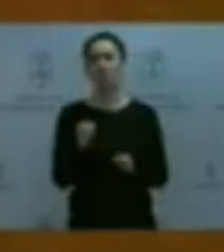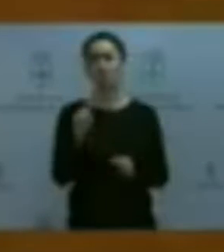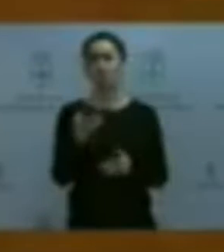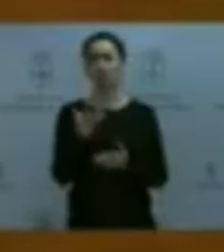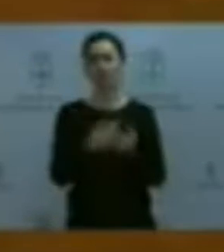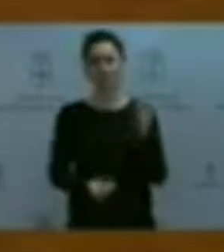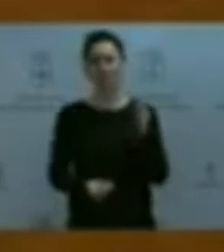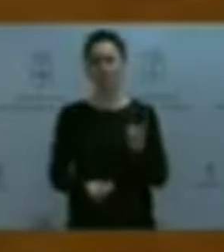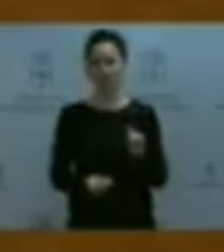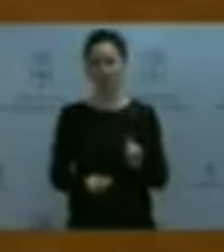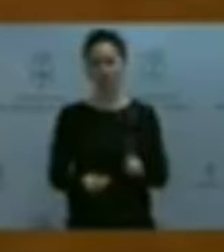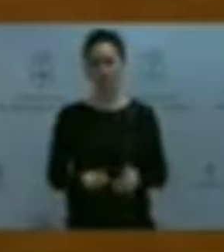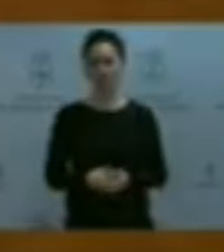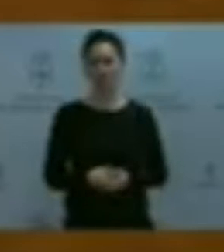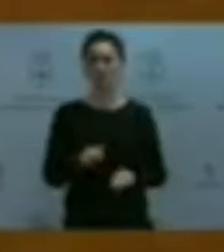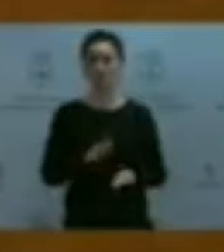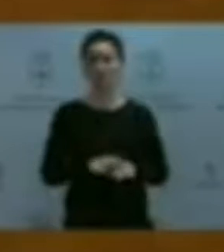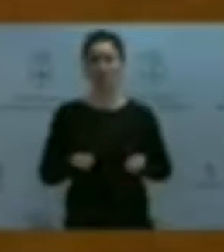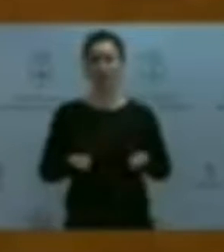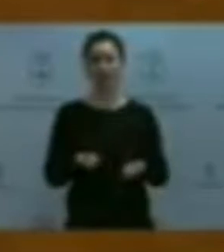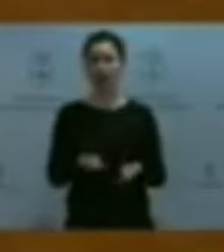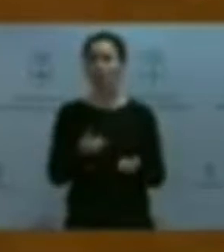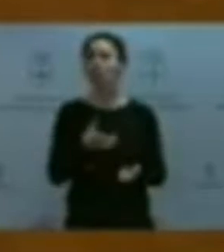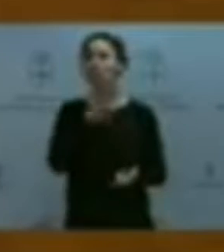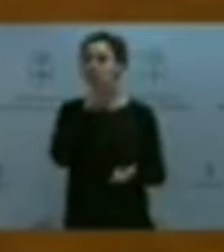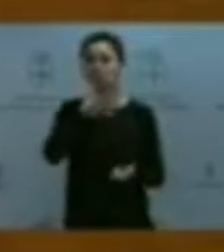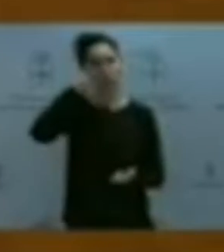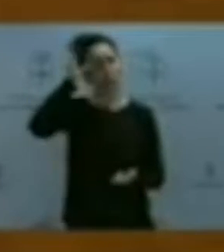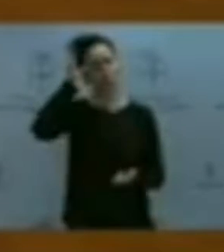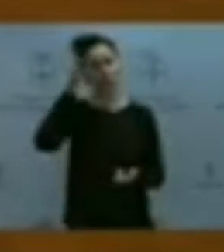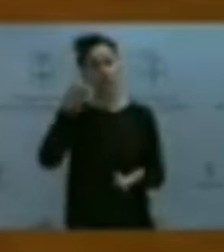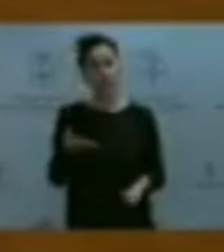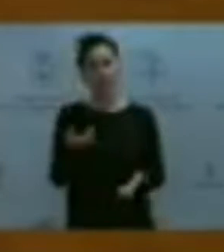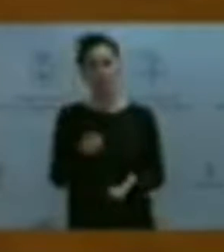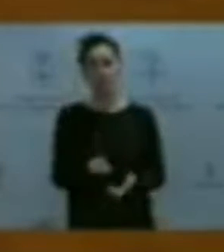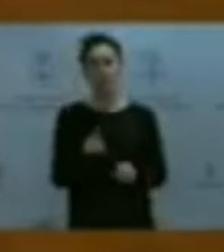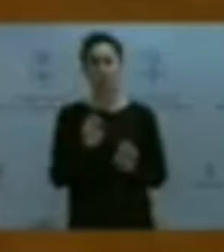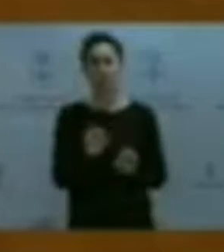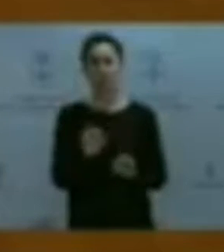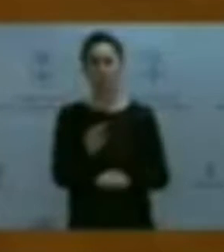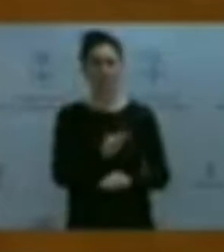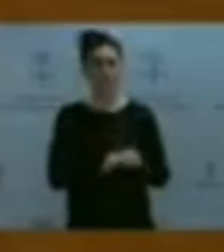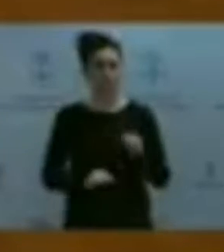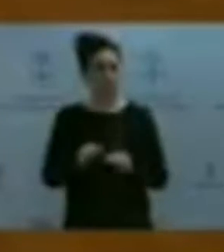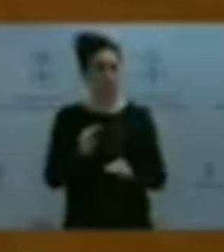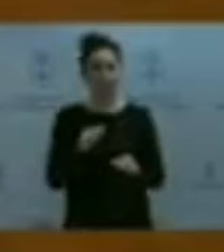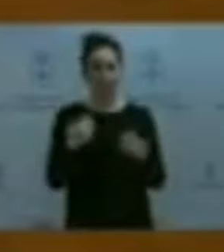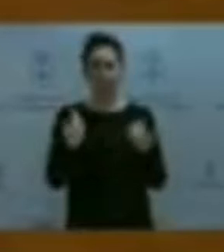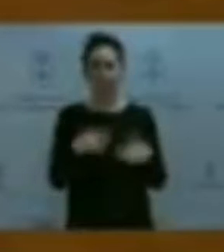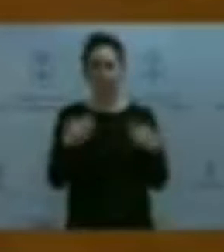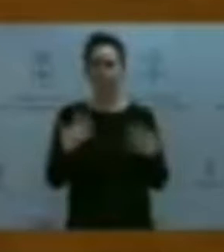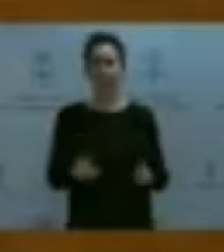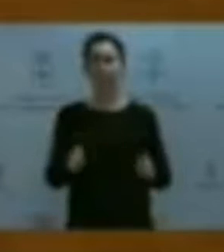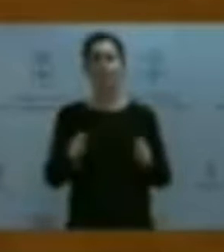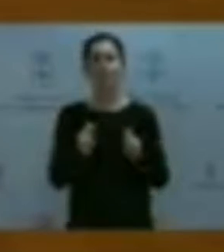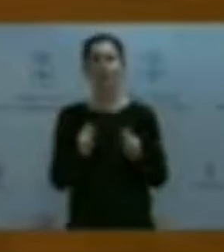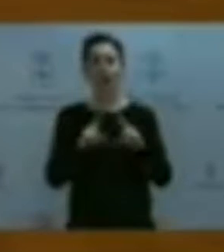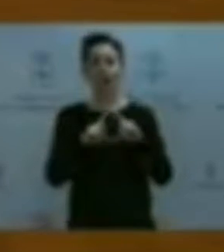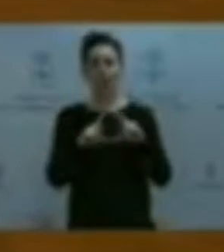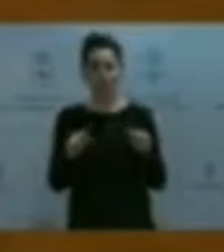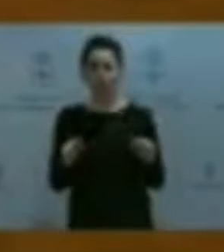tales características y con unas modificaciones que ni le cuento, que nos supusieron a los asturianos sobre unos 100